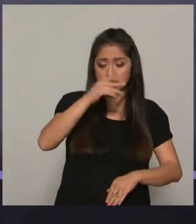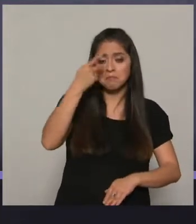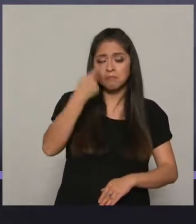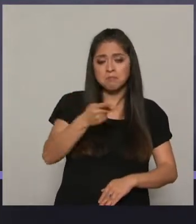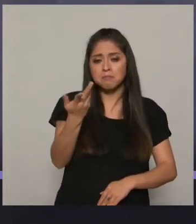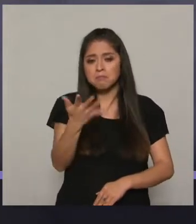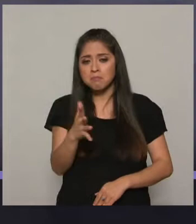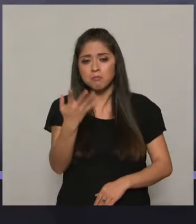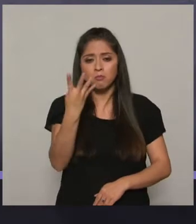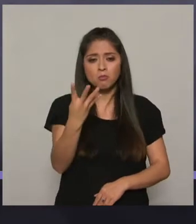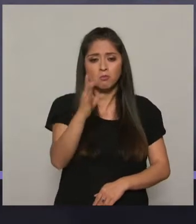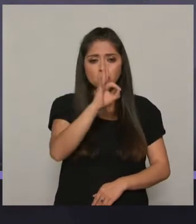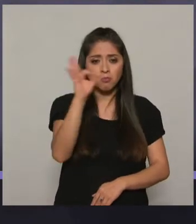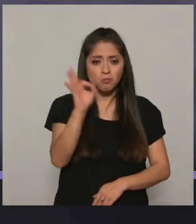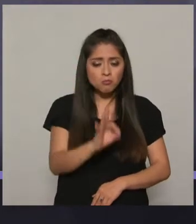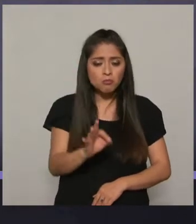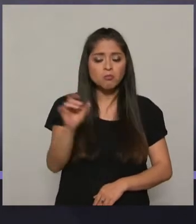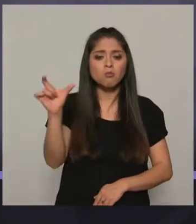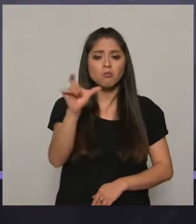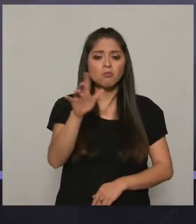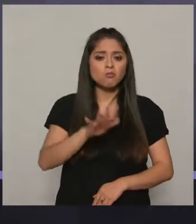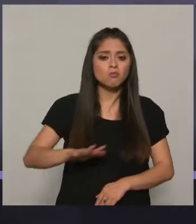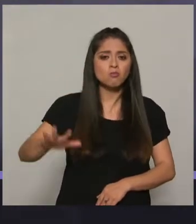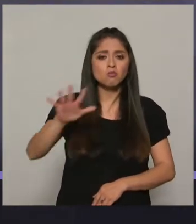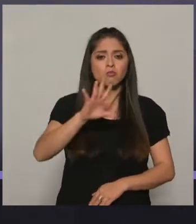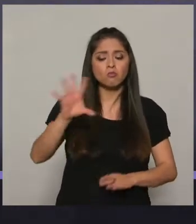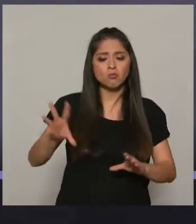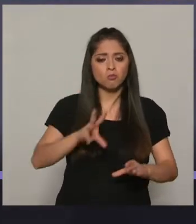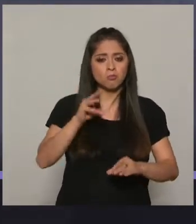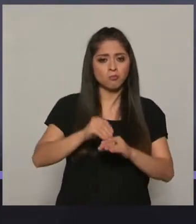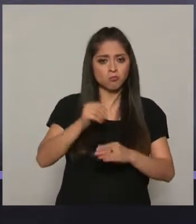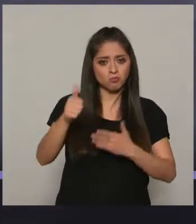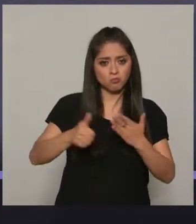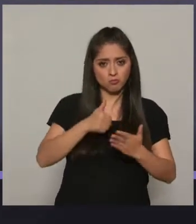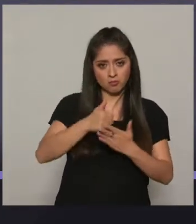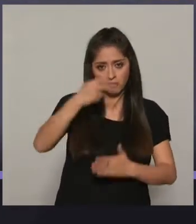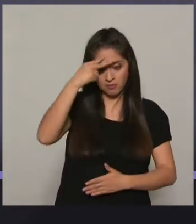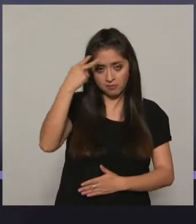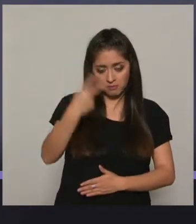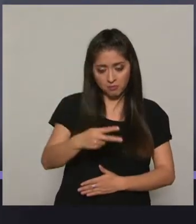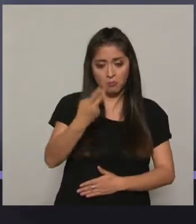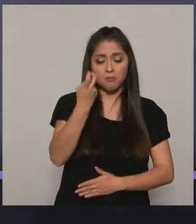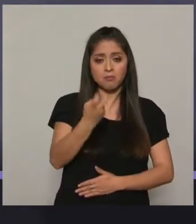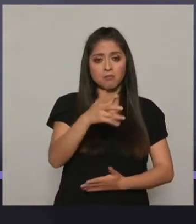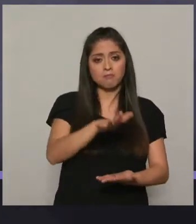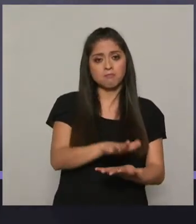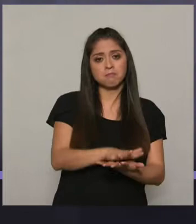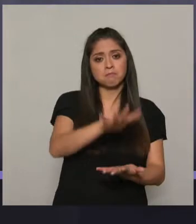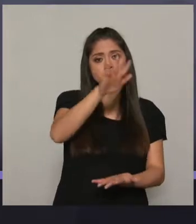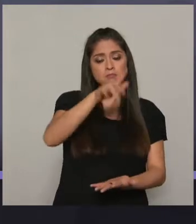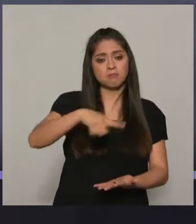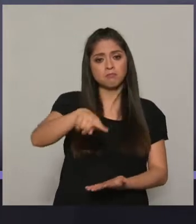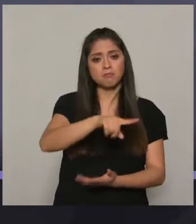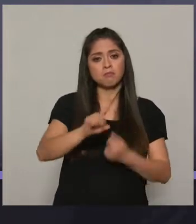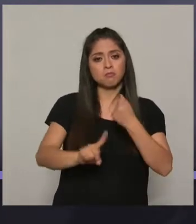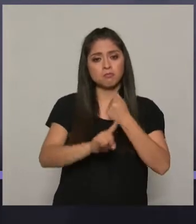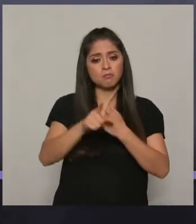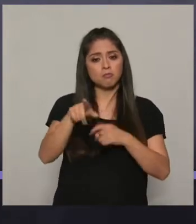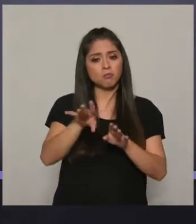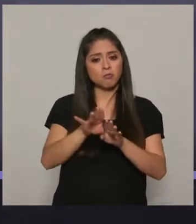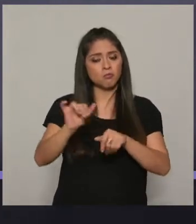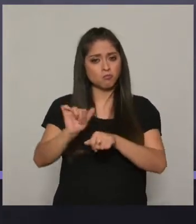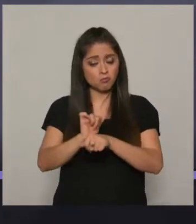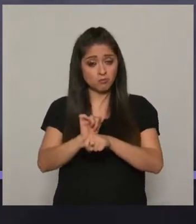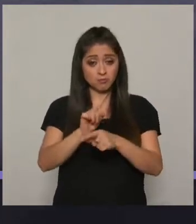de alrededor del 4% en el reparto modal total de la ciudad, pero nos están aportando este volumen de hechos de tránsito. Entonces estamos trabajando,